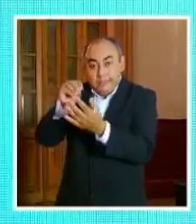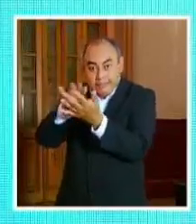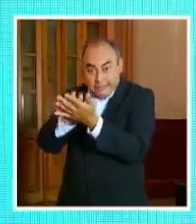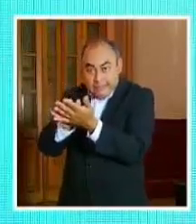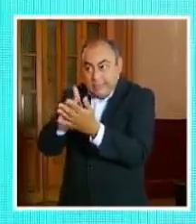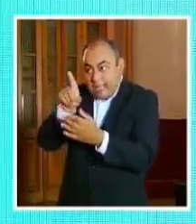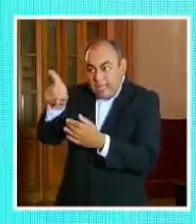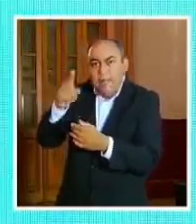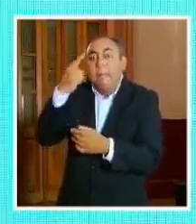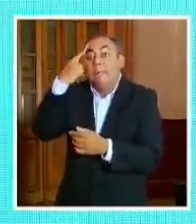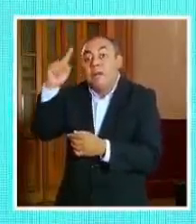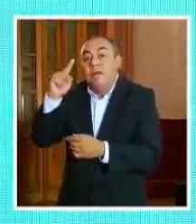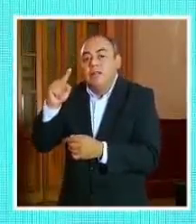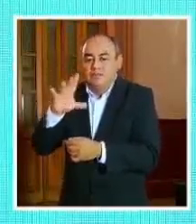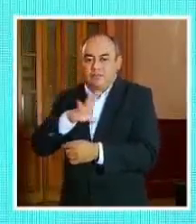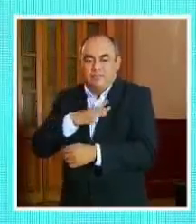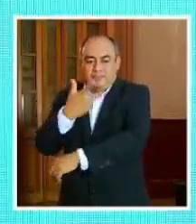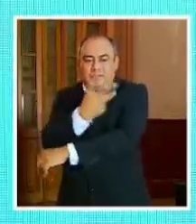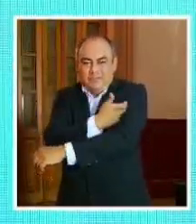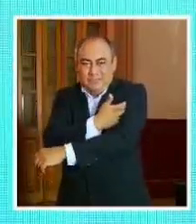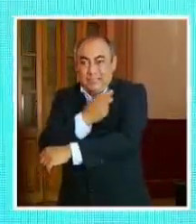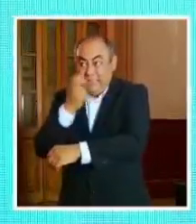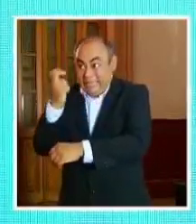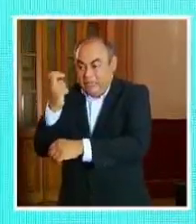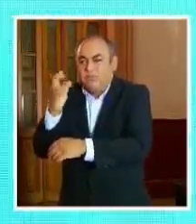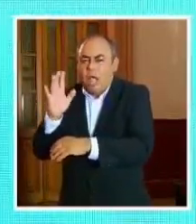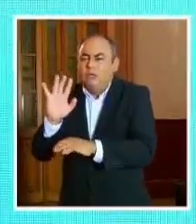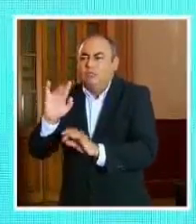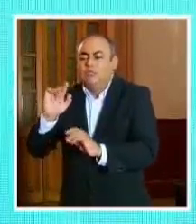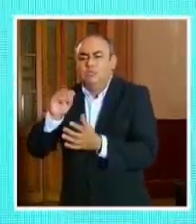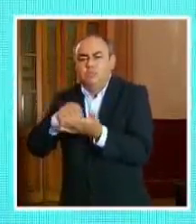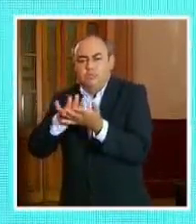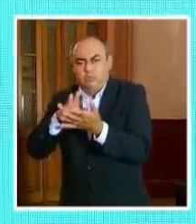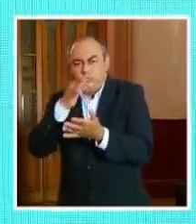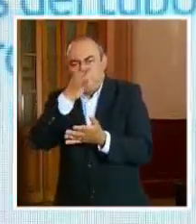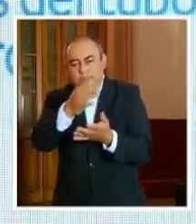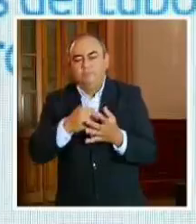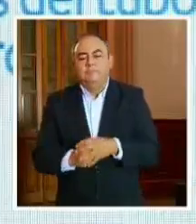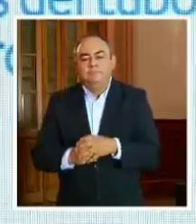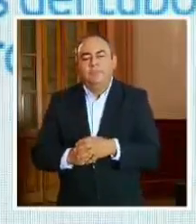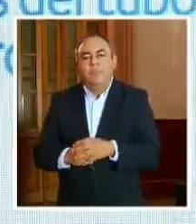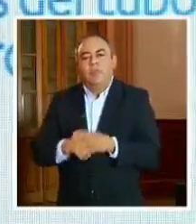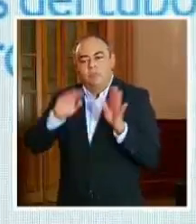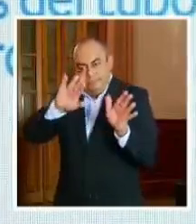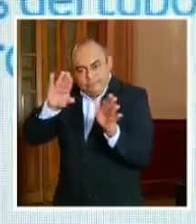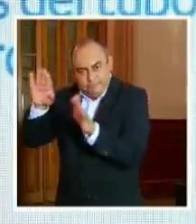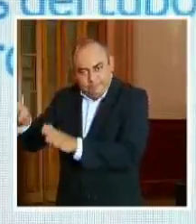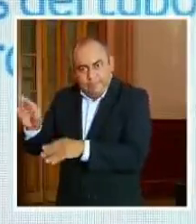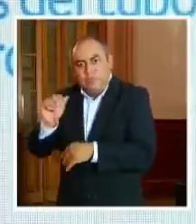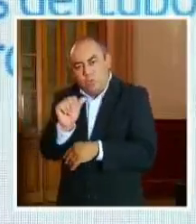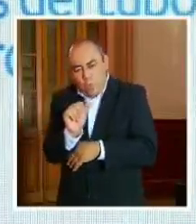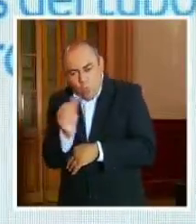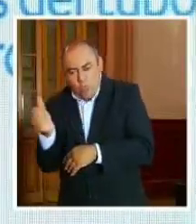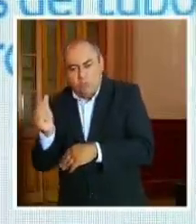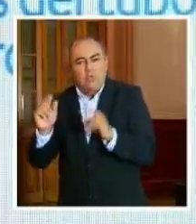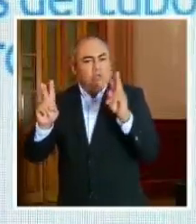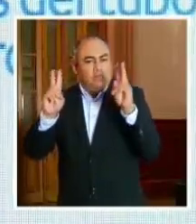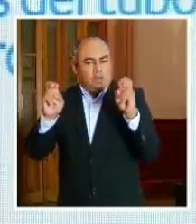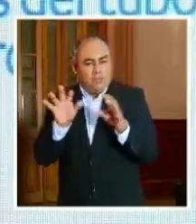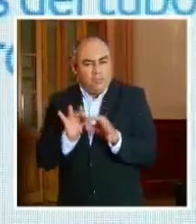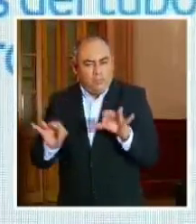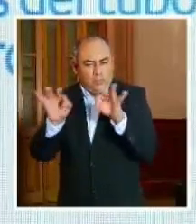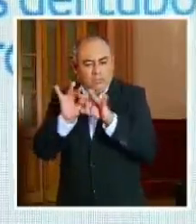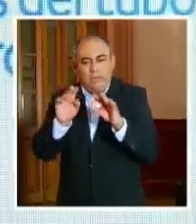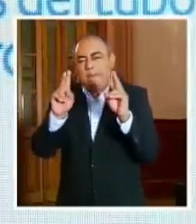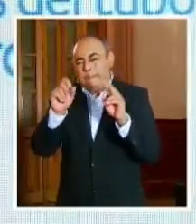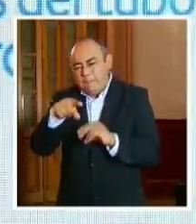tenemos disponibles. Por otro lado, y no relacionado con COVID, pero también un tema muy importante en